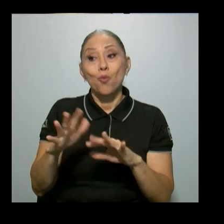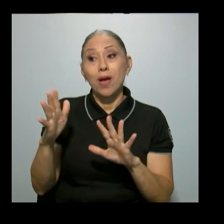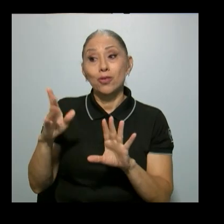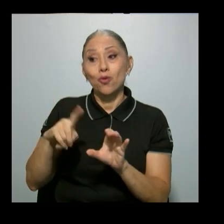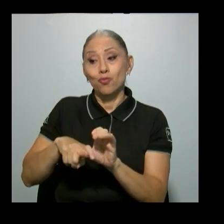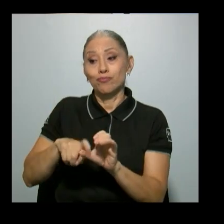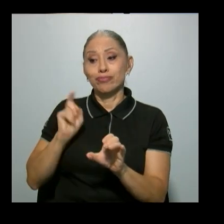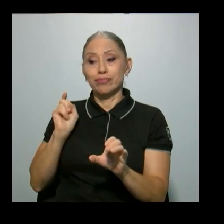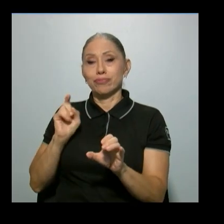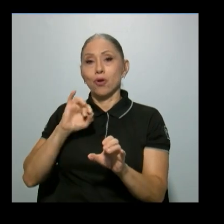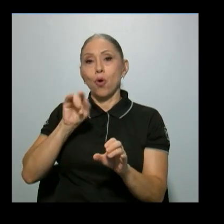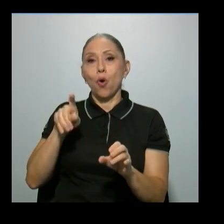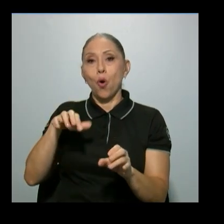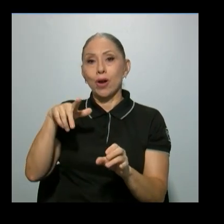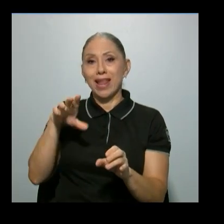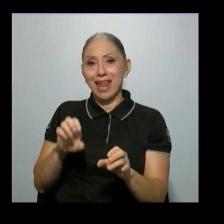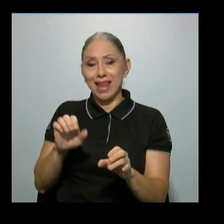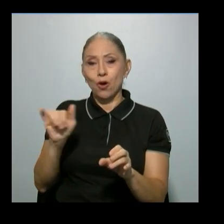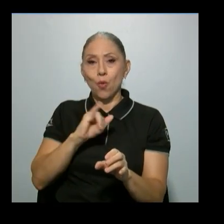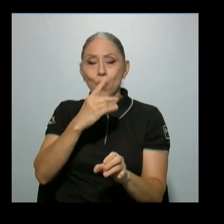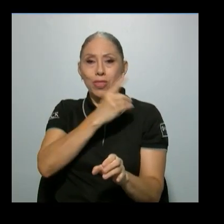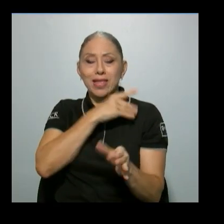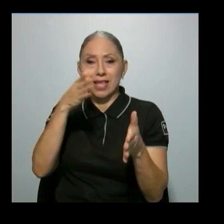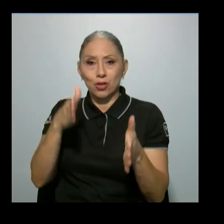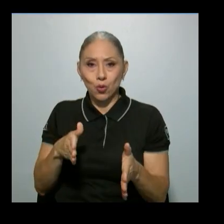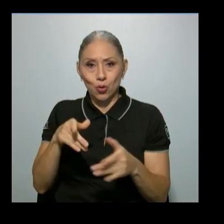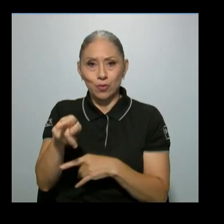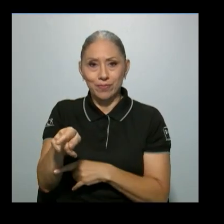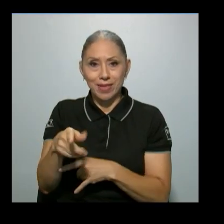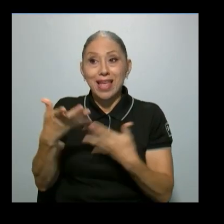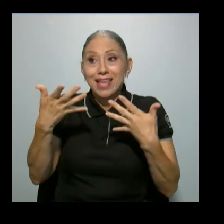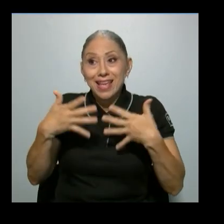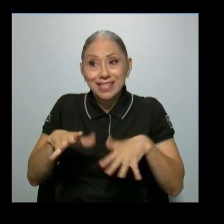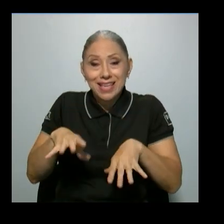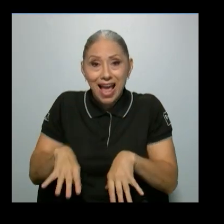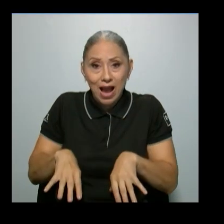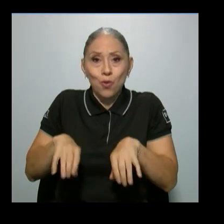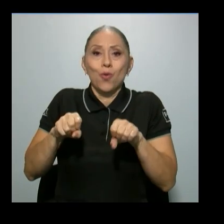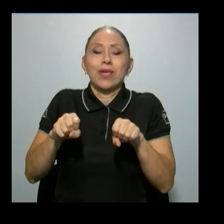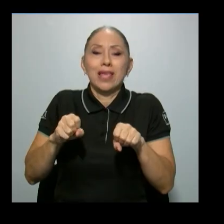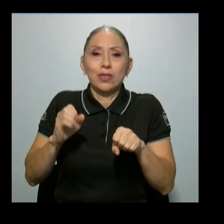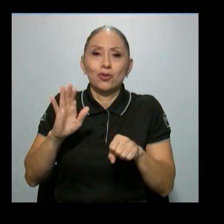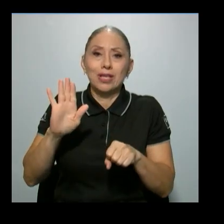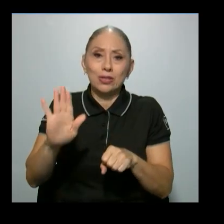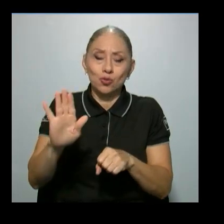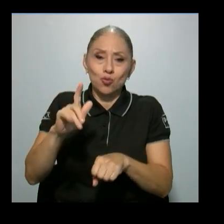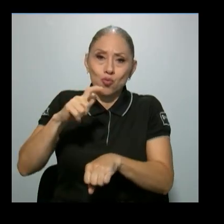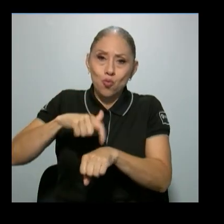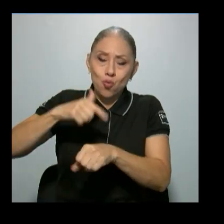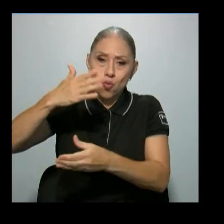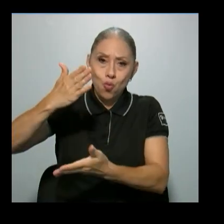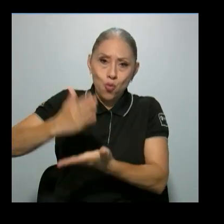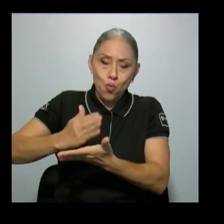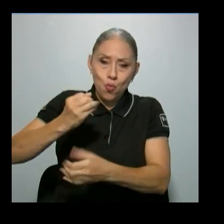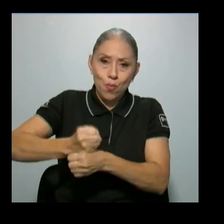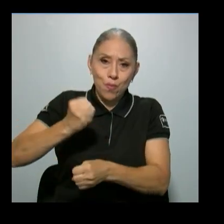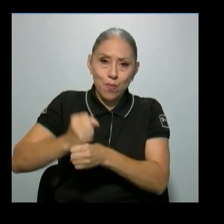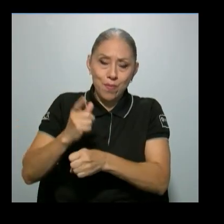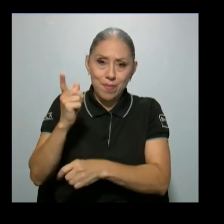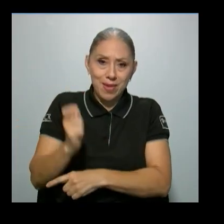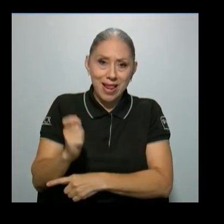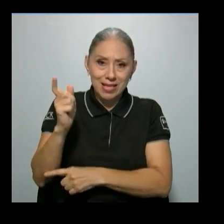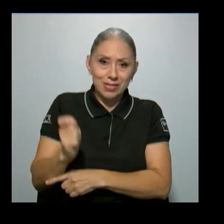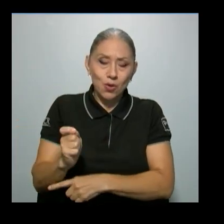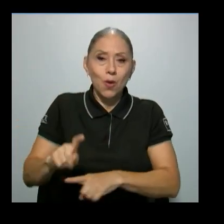como director, que está acogiéndose a su jubilación, pero efectivamente